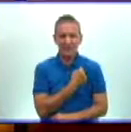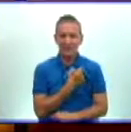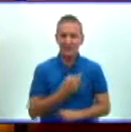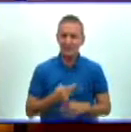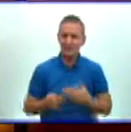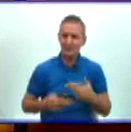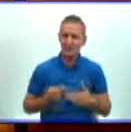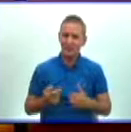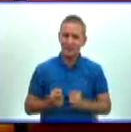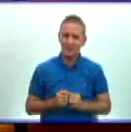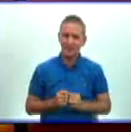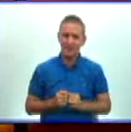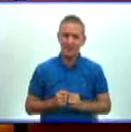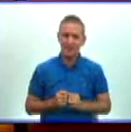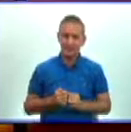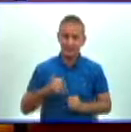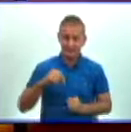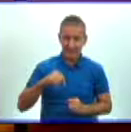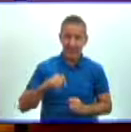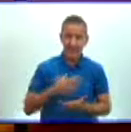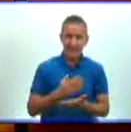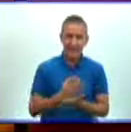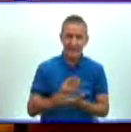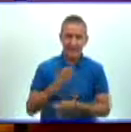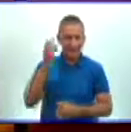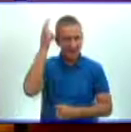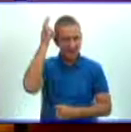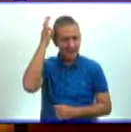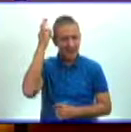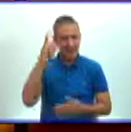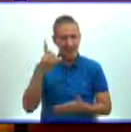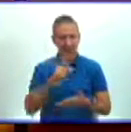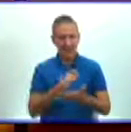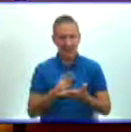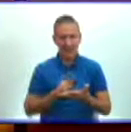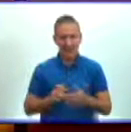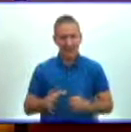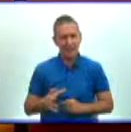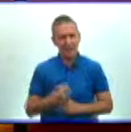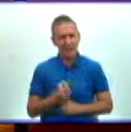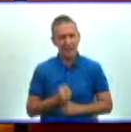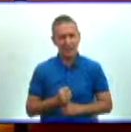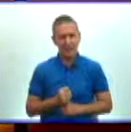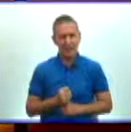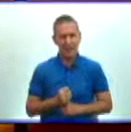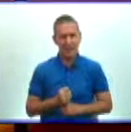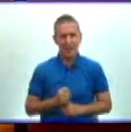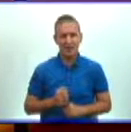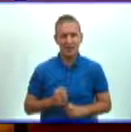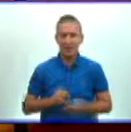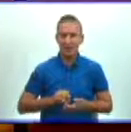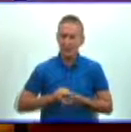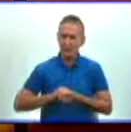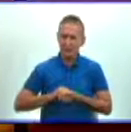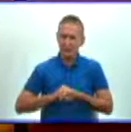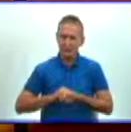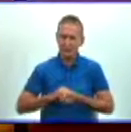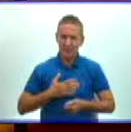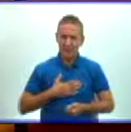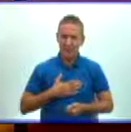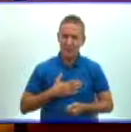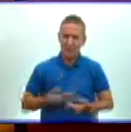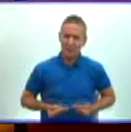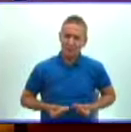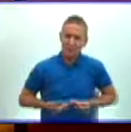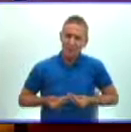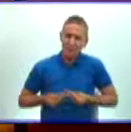hacer desde la clase de español literatura a todos mis colegas un regalo, pero